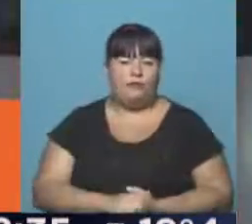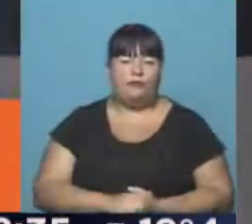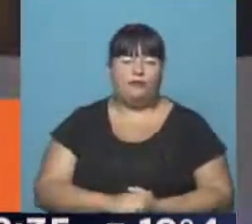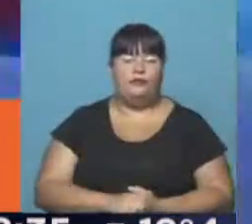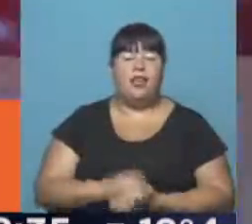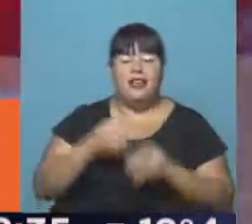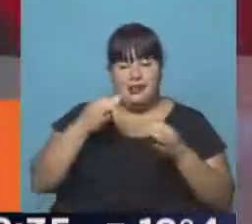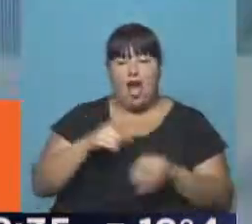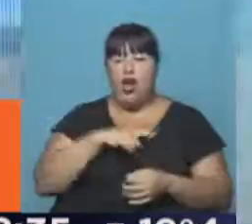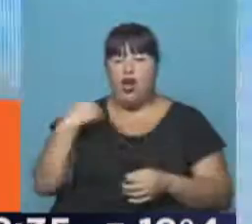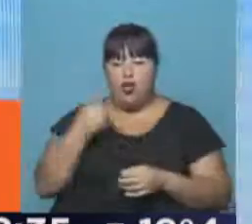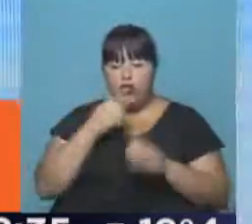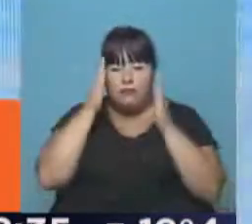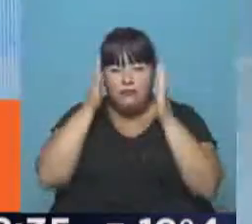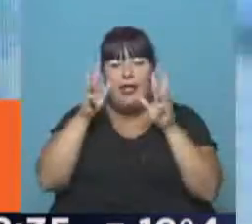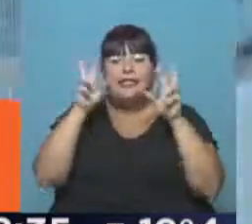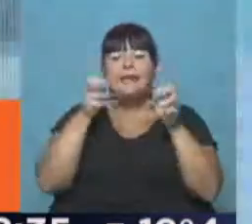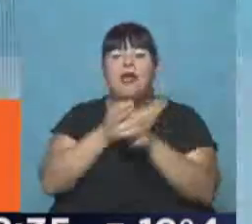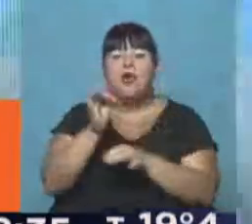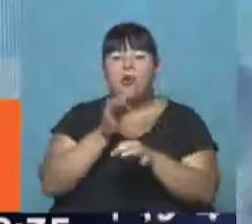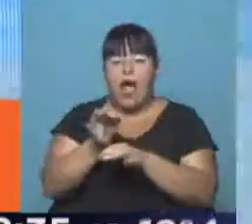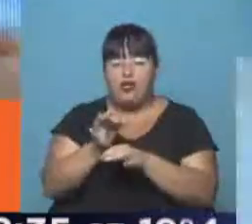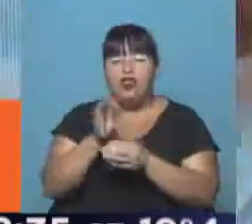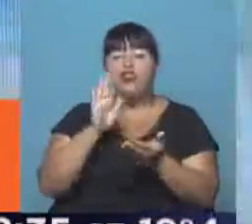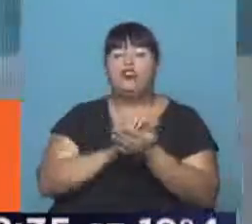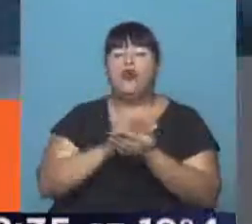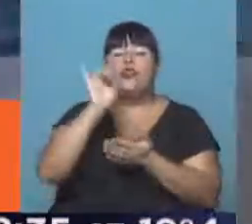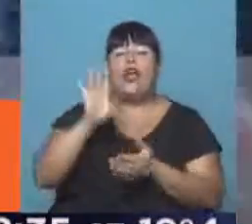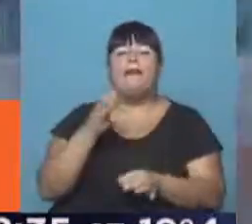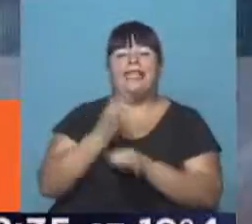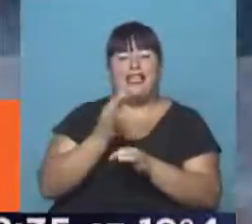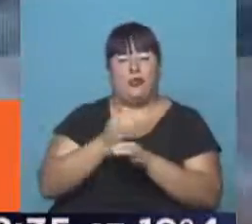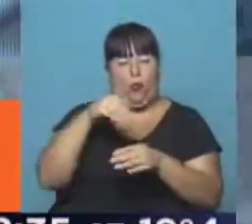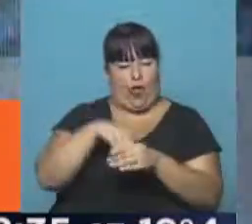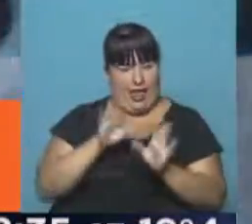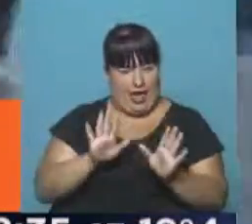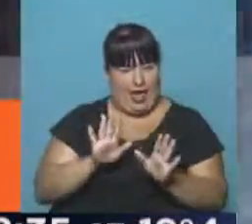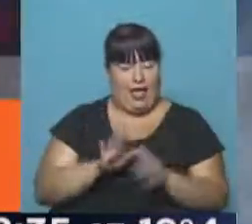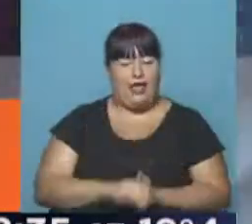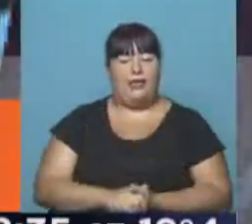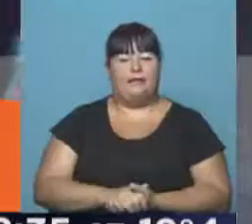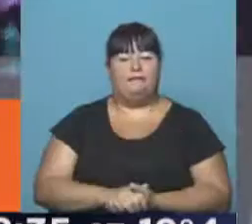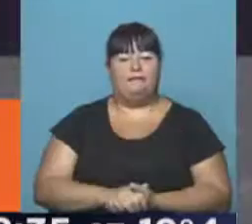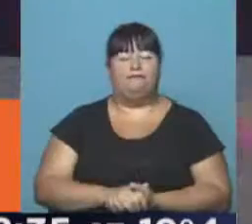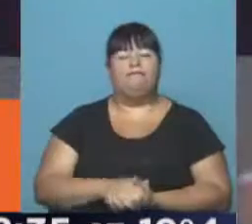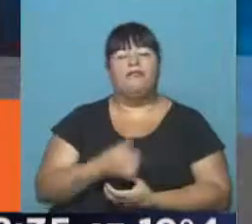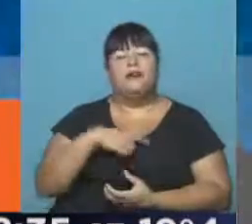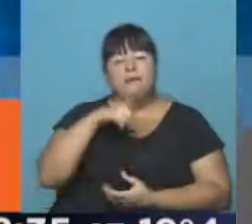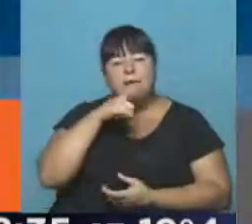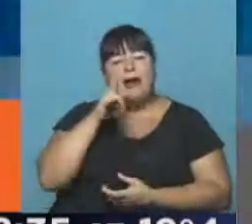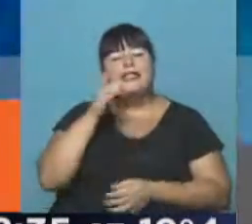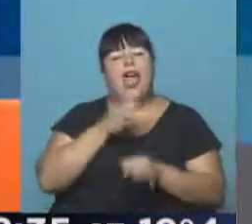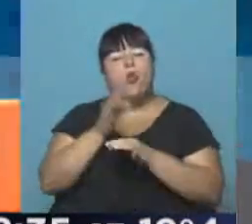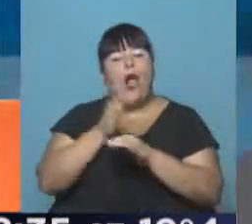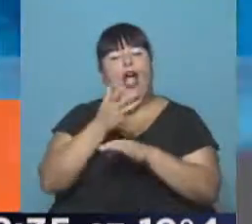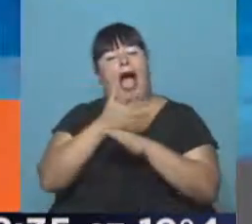en realidad nosotros enfocamos el tema de la educación en el ámbito solamente escolar. Y me parece que hay educación por